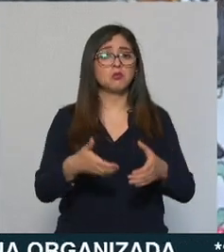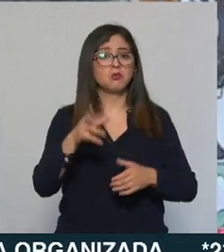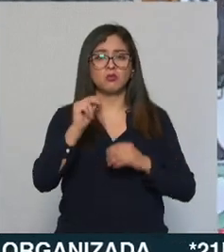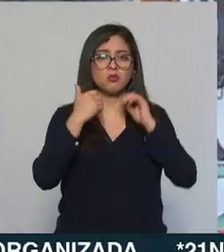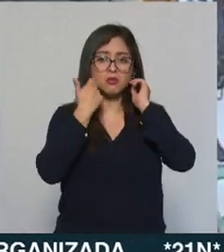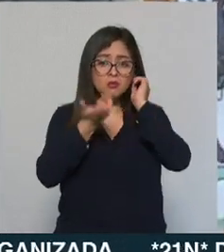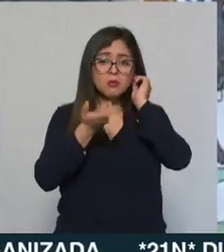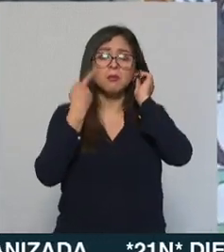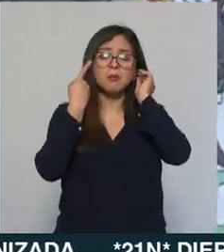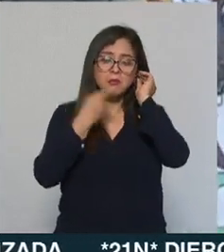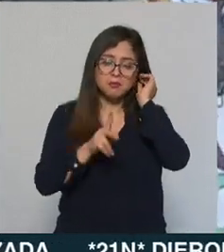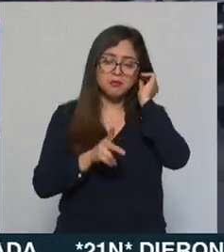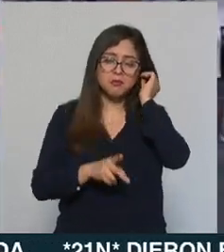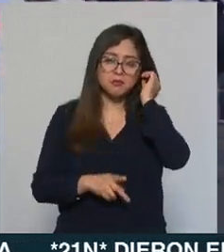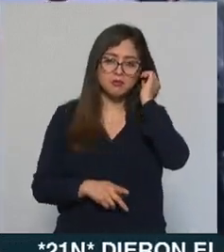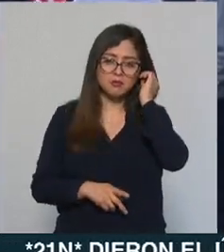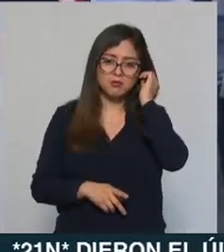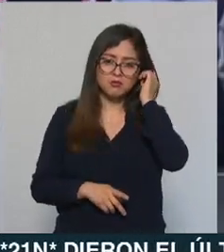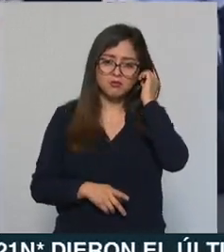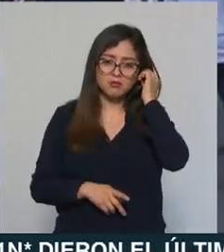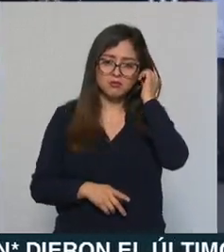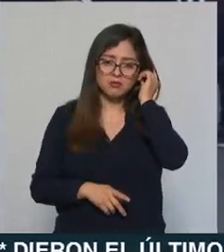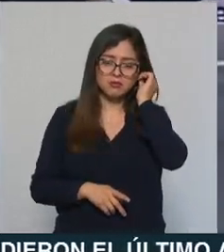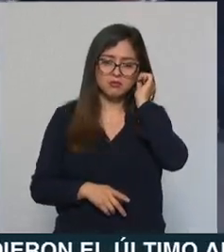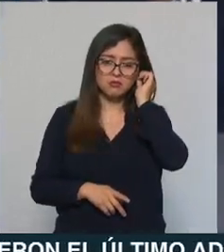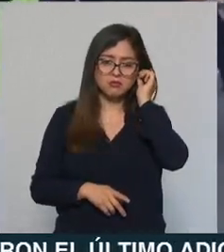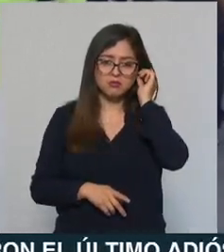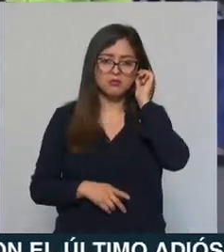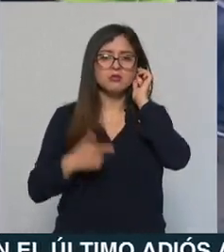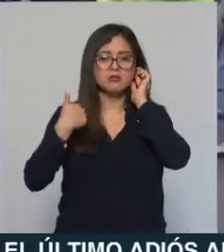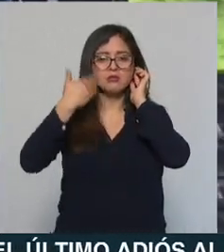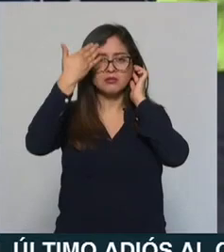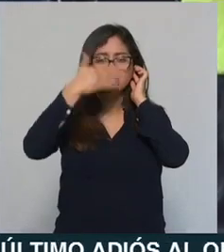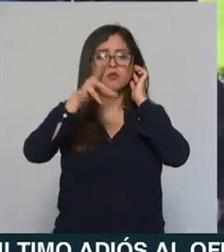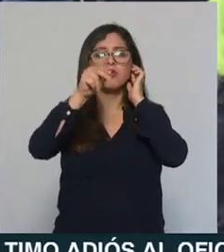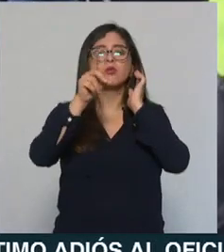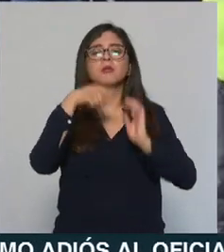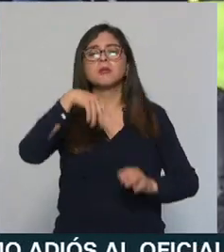sí queremos que no se haga este tipo de manifestaciones